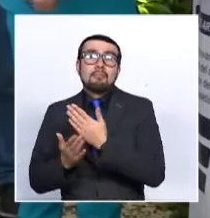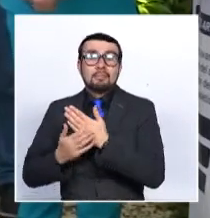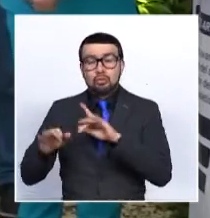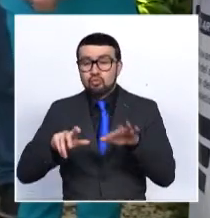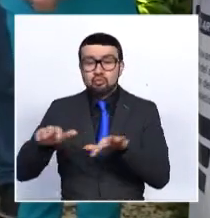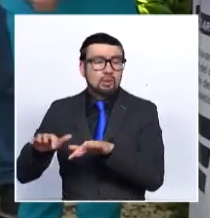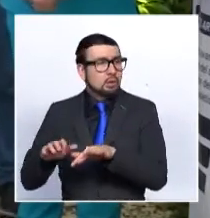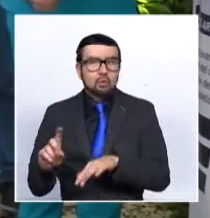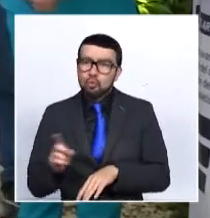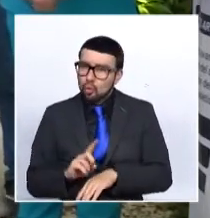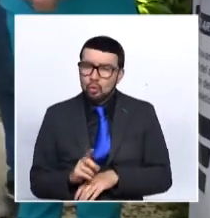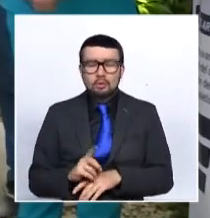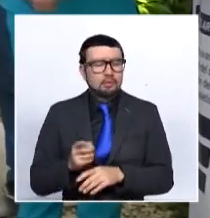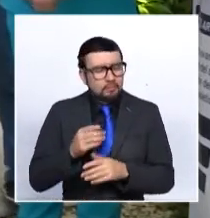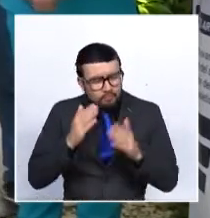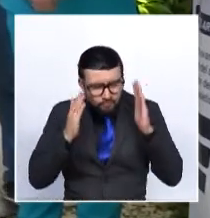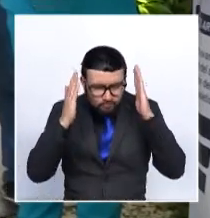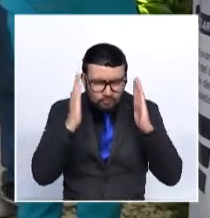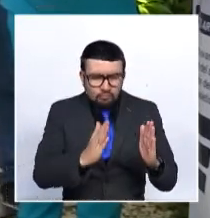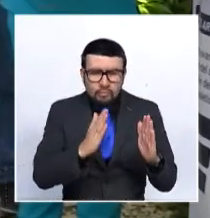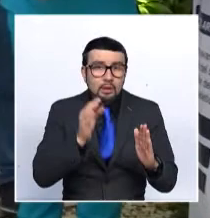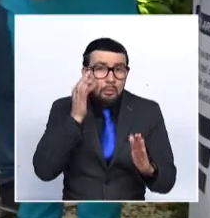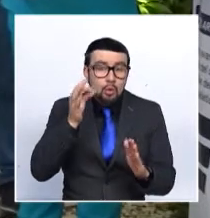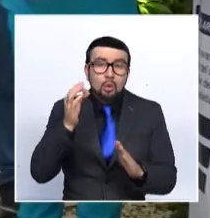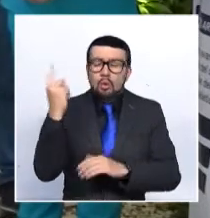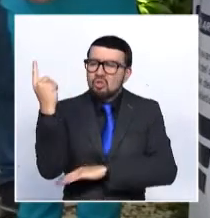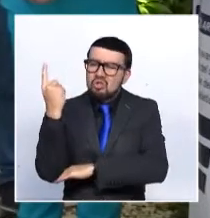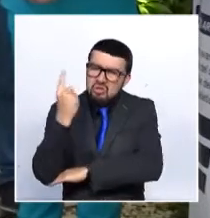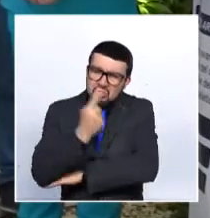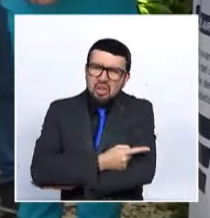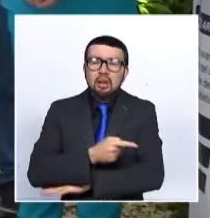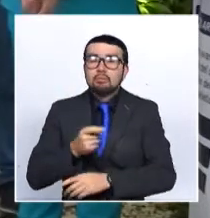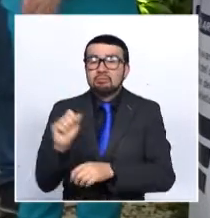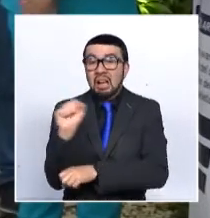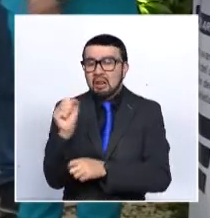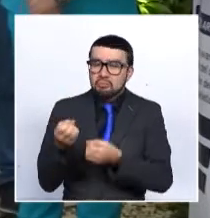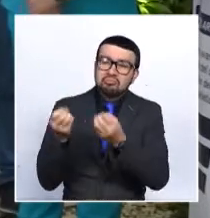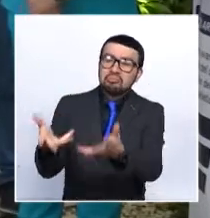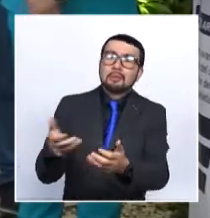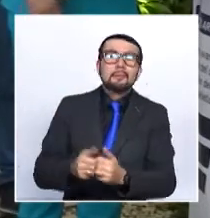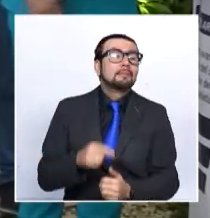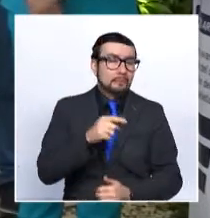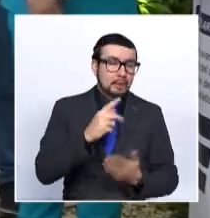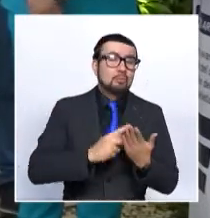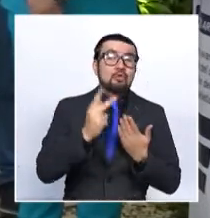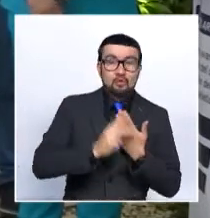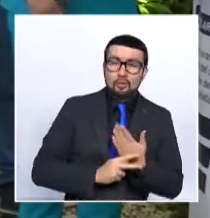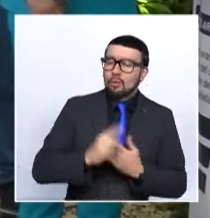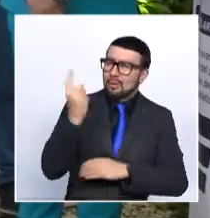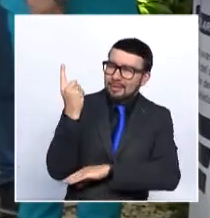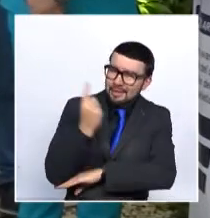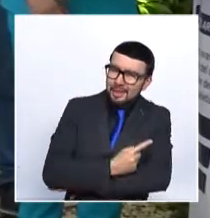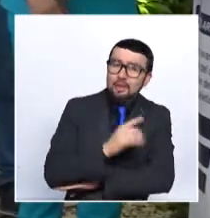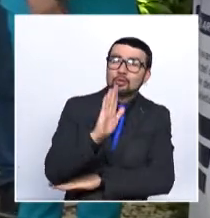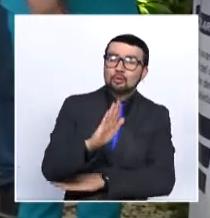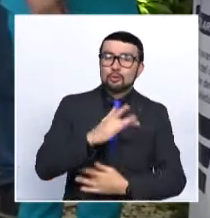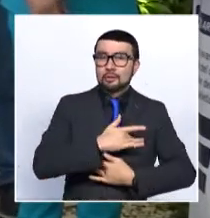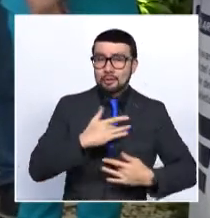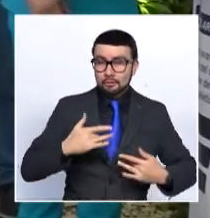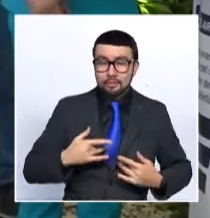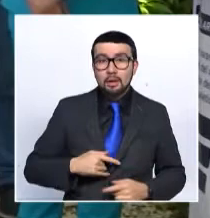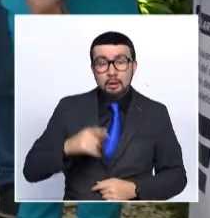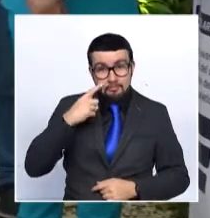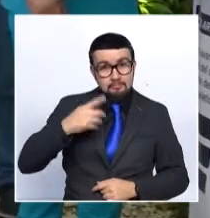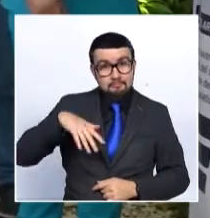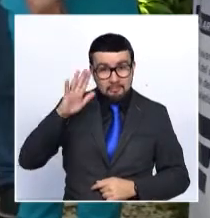oficina. Si le dedicamos un día entero a un carro, pensemos en nuestra salud. De ahí salió el proyecto Un Día para tu Salud. Más que un